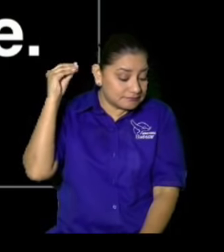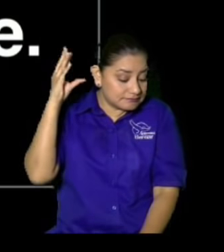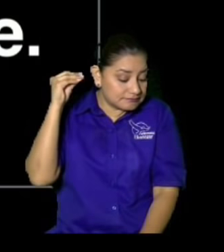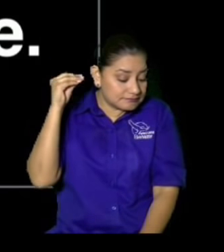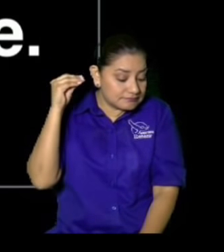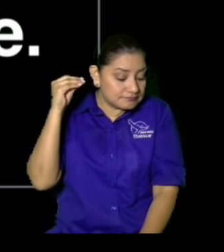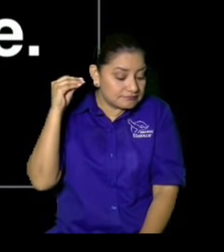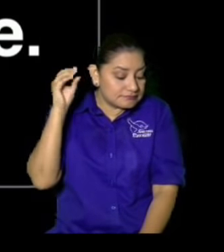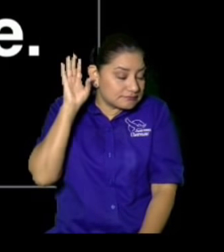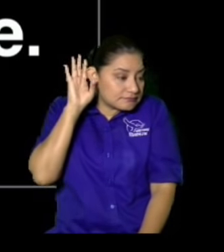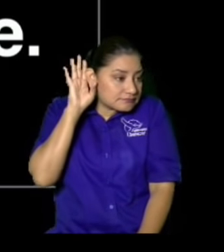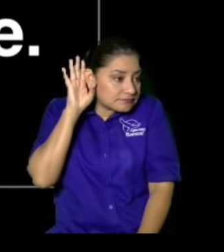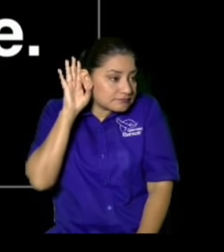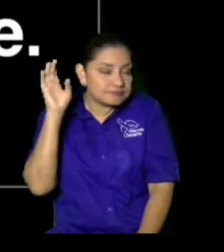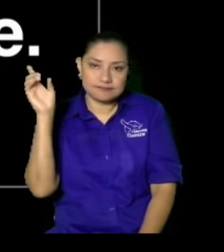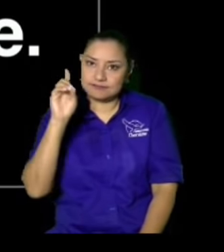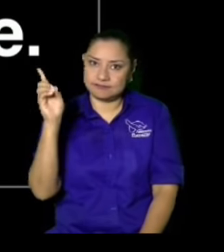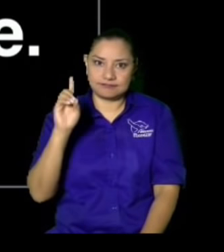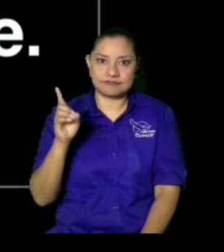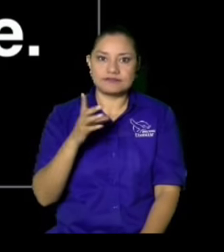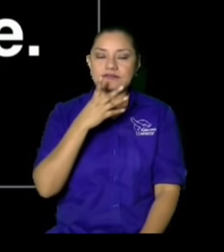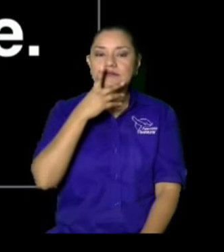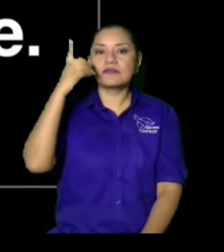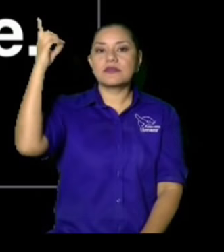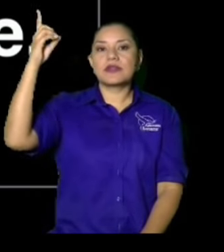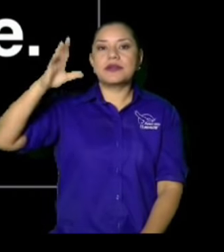a mí Dios me abandonó,